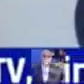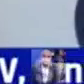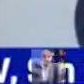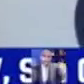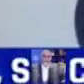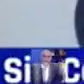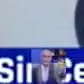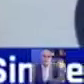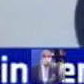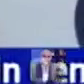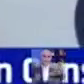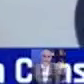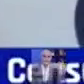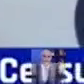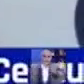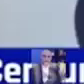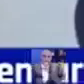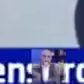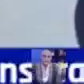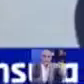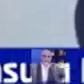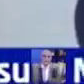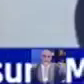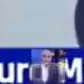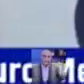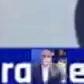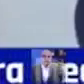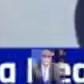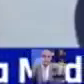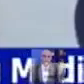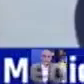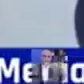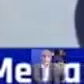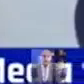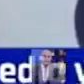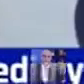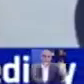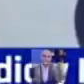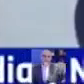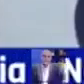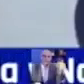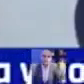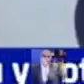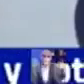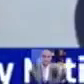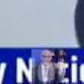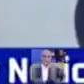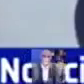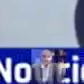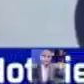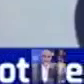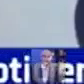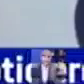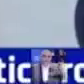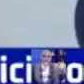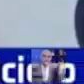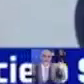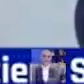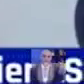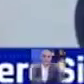directiva del Senado, a Olga Sánchez Cordero, que pues bueno, es una diplomática,